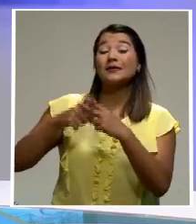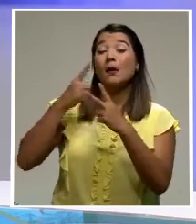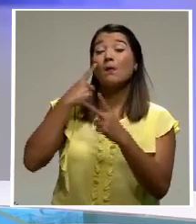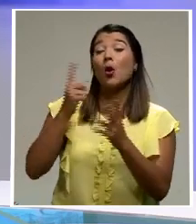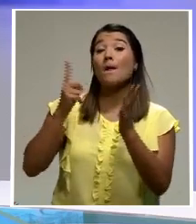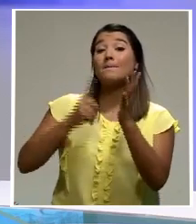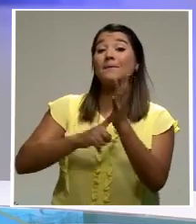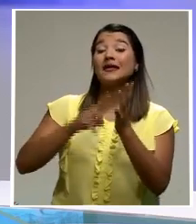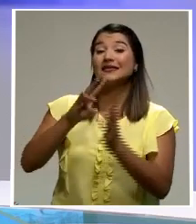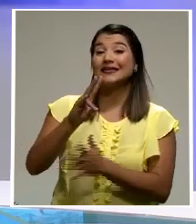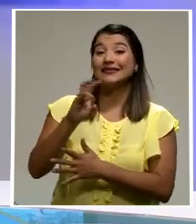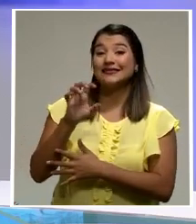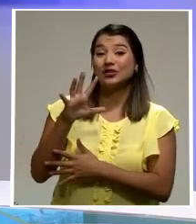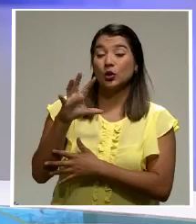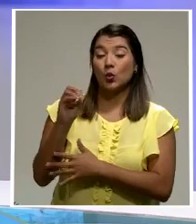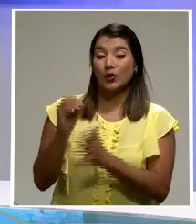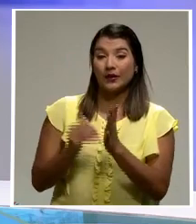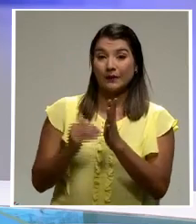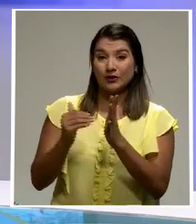$1.750 millones.